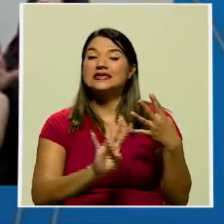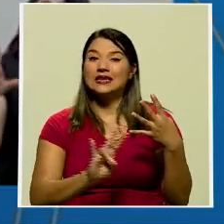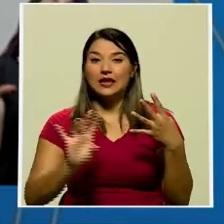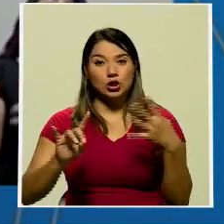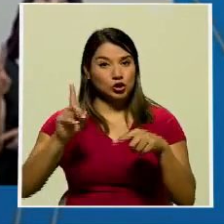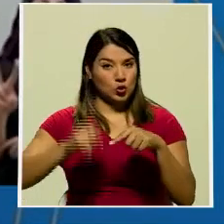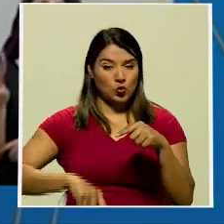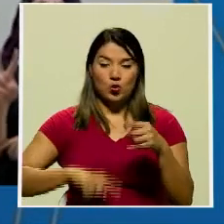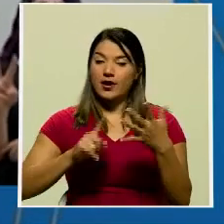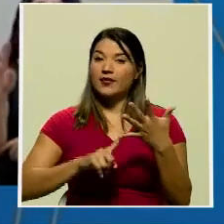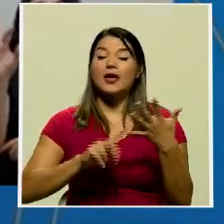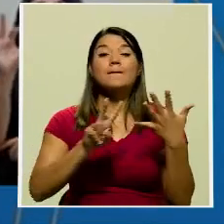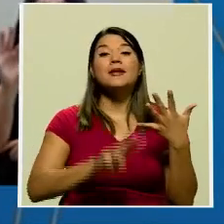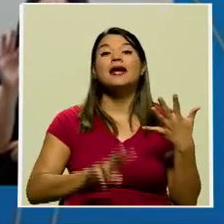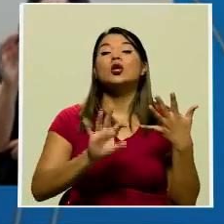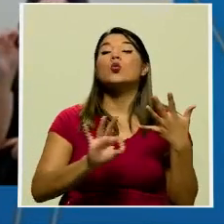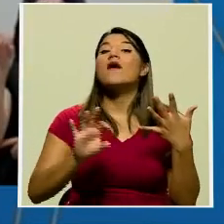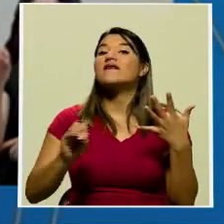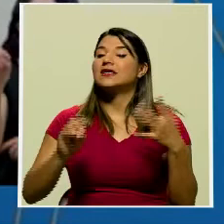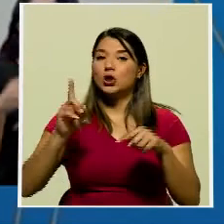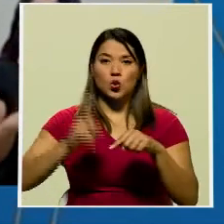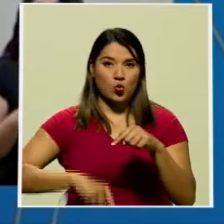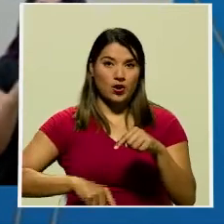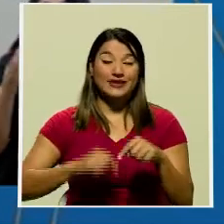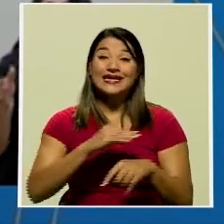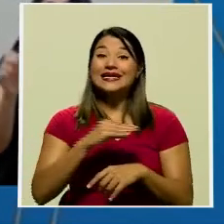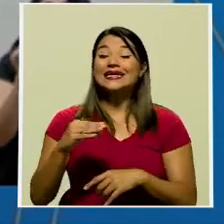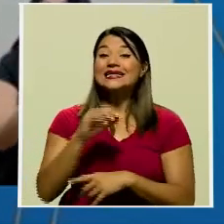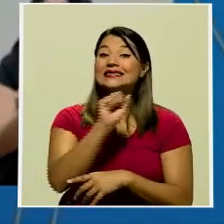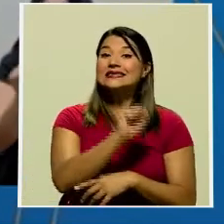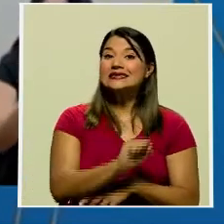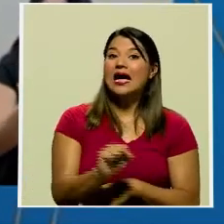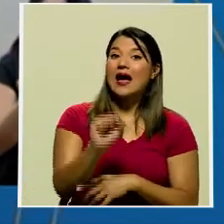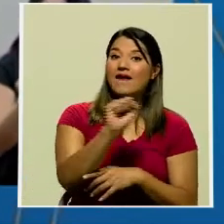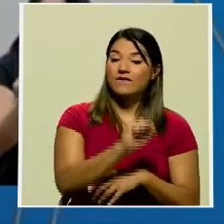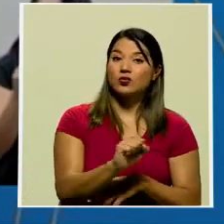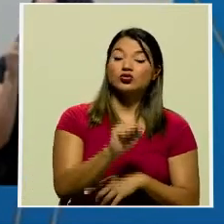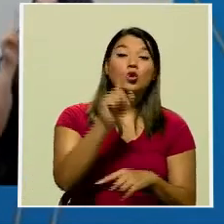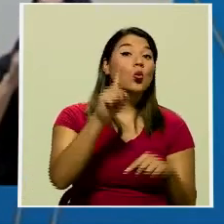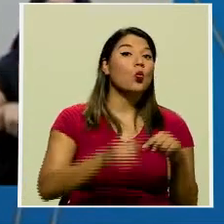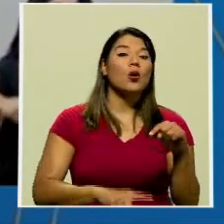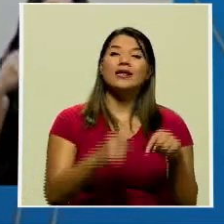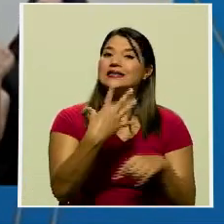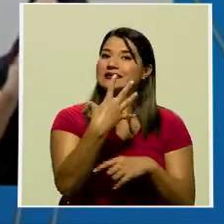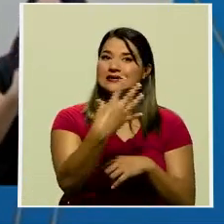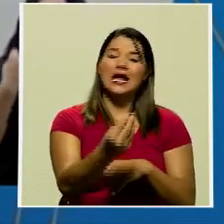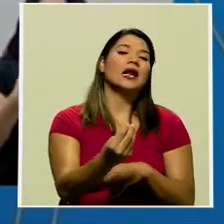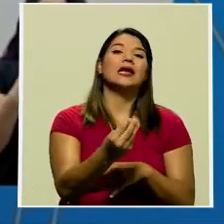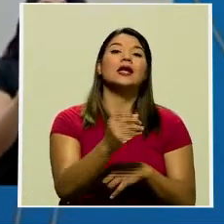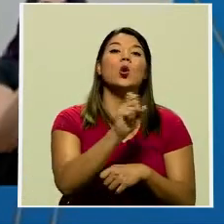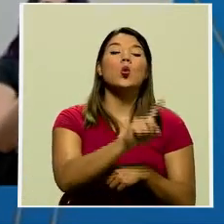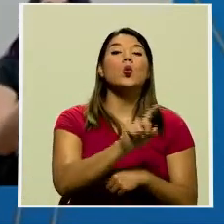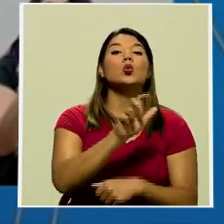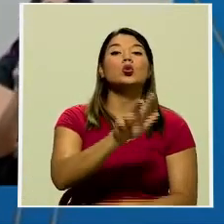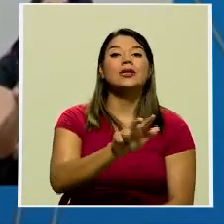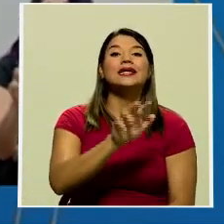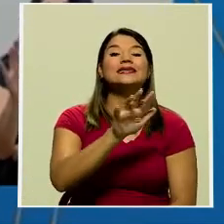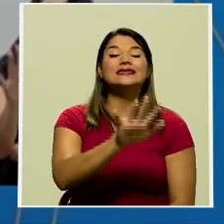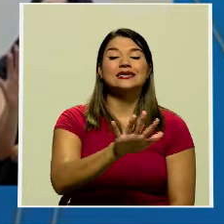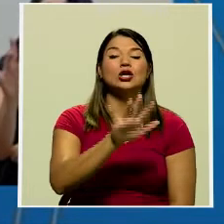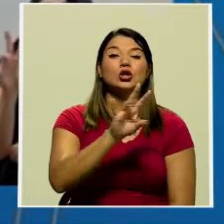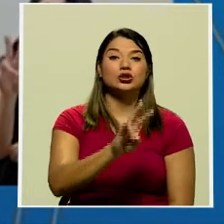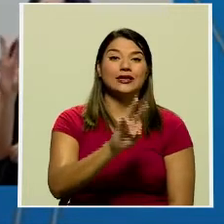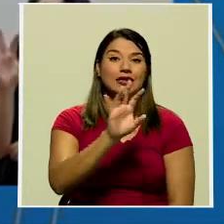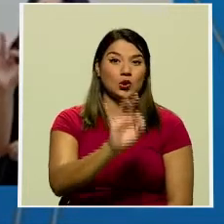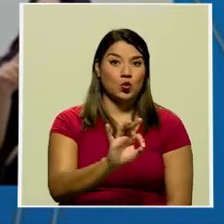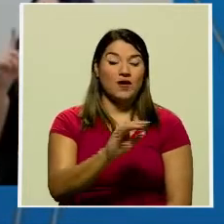viernes 9 y 0. Y los sábados no circulan las placas 1, 3, 5, 7